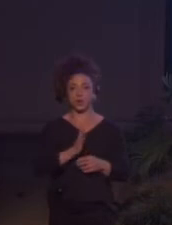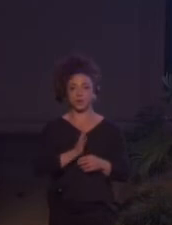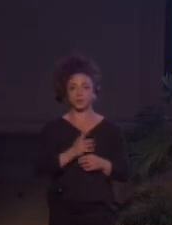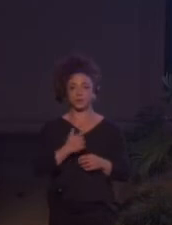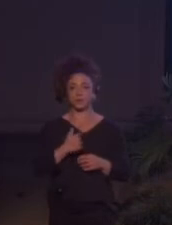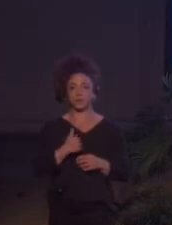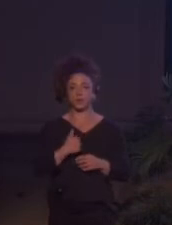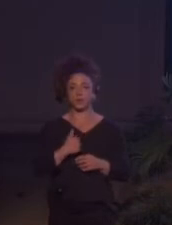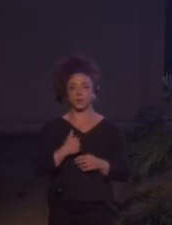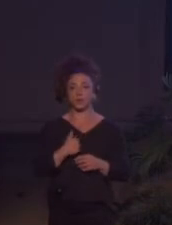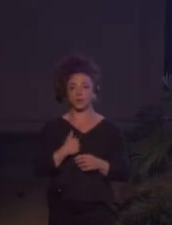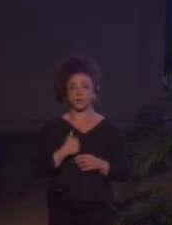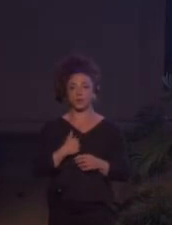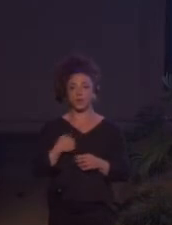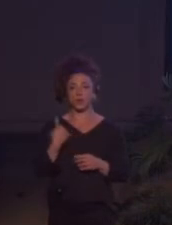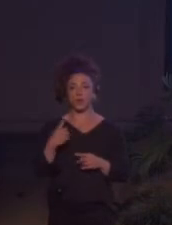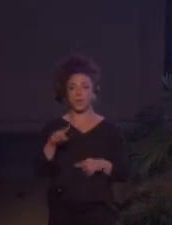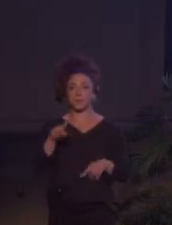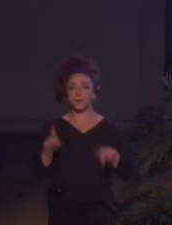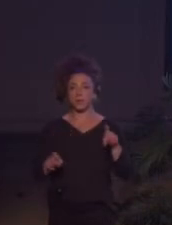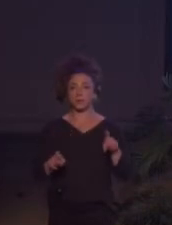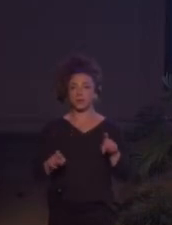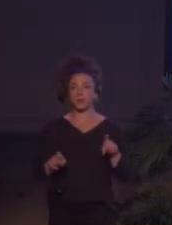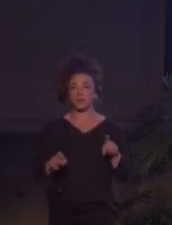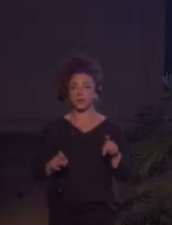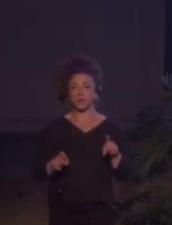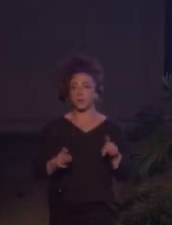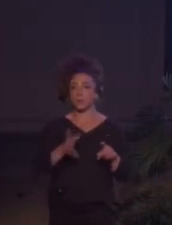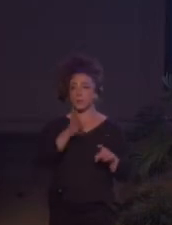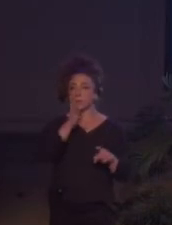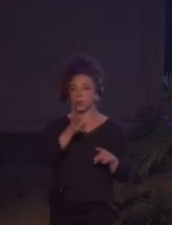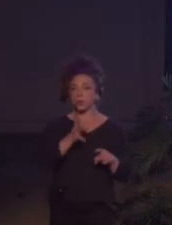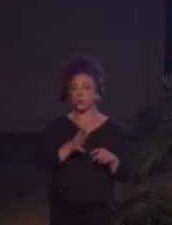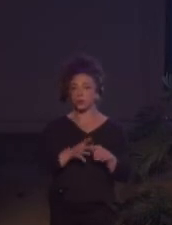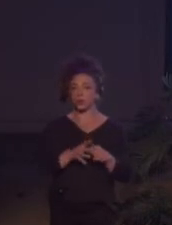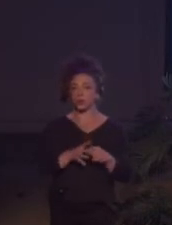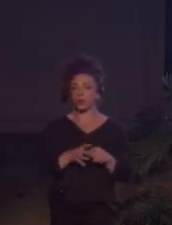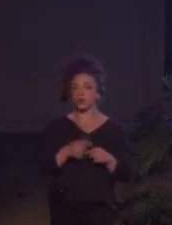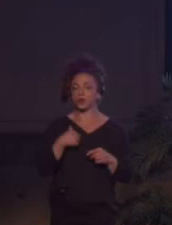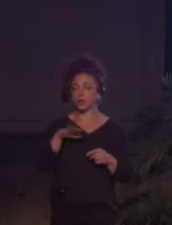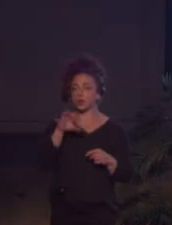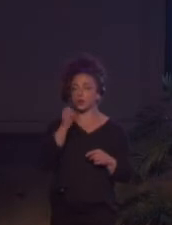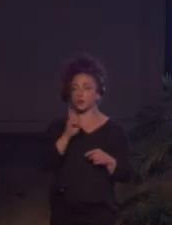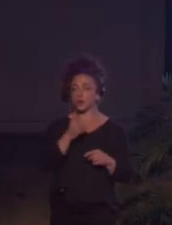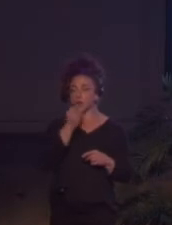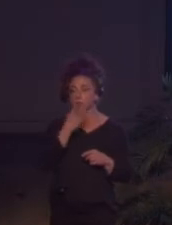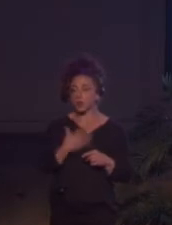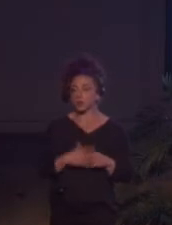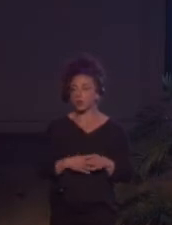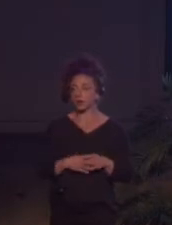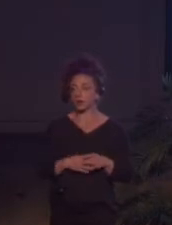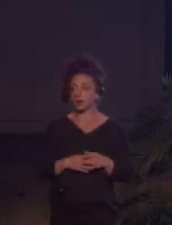tenía una pregunta porque no he entendido bien.